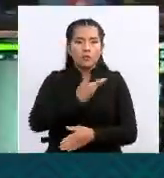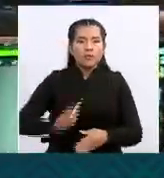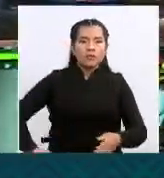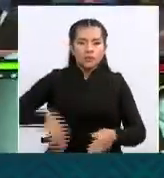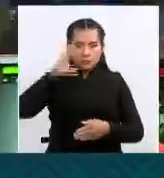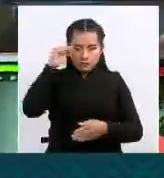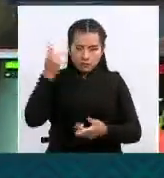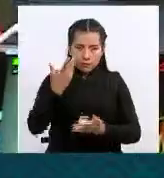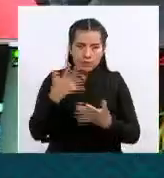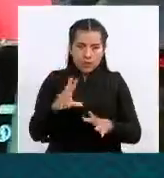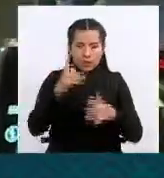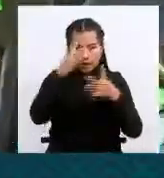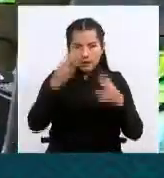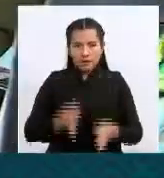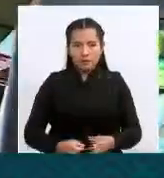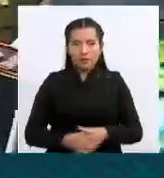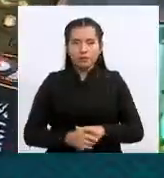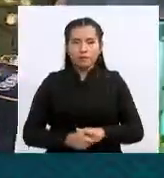General, ¿cómo está la institución?